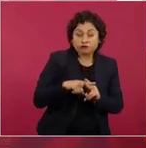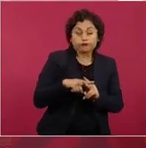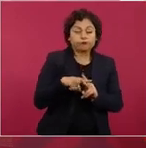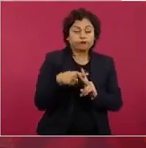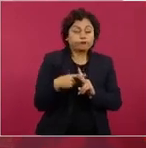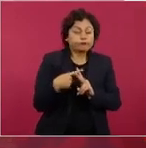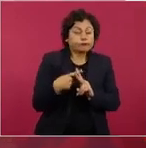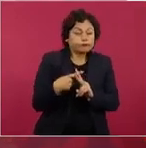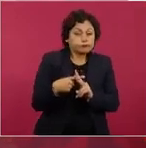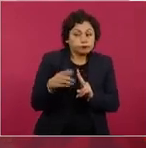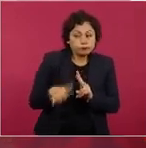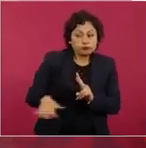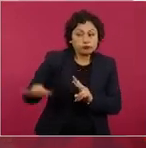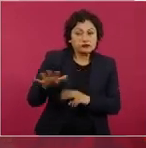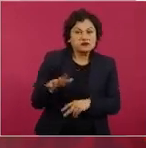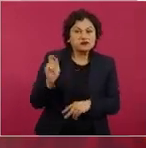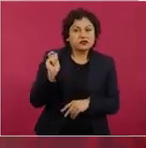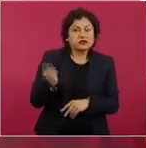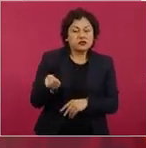y pasó